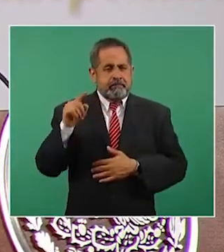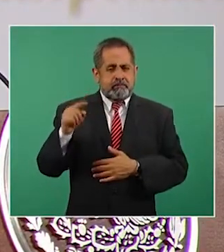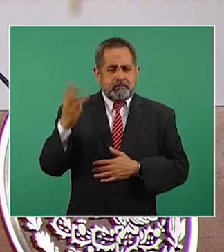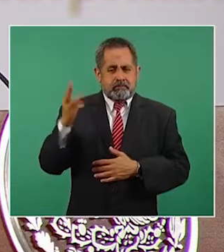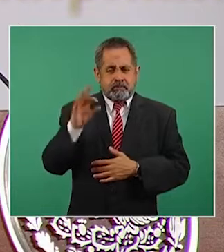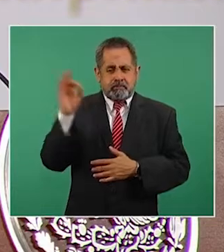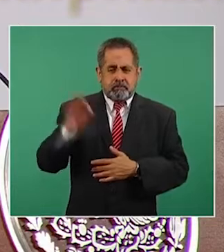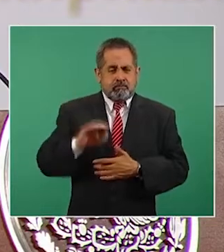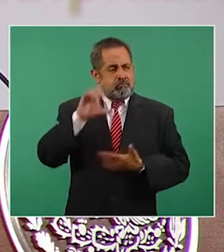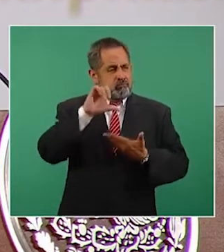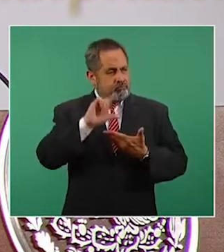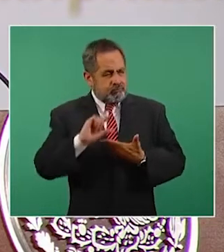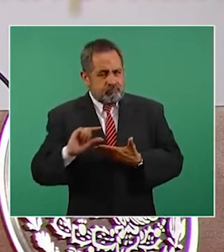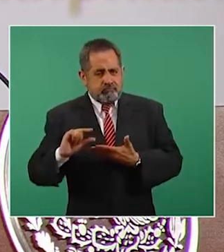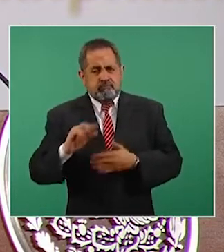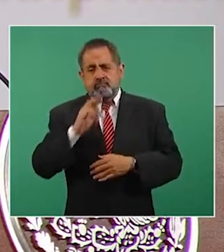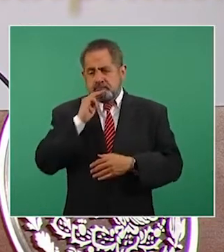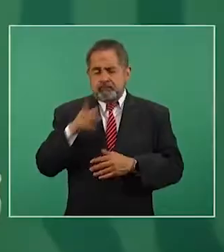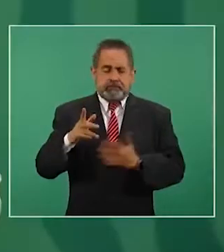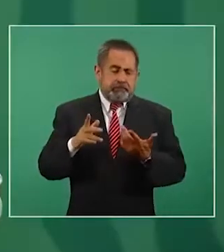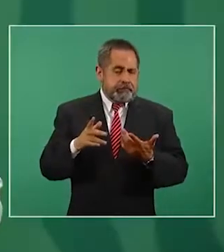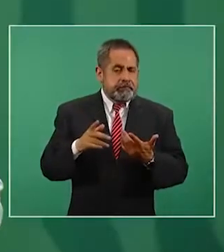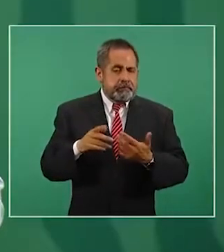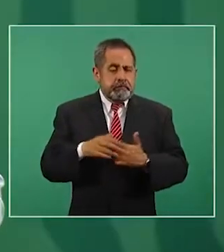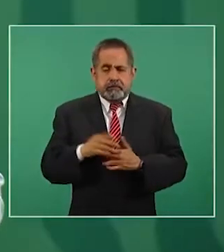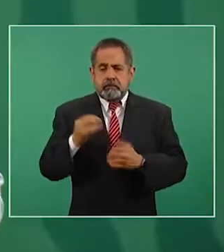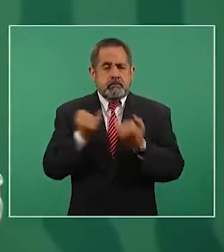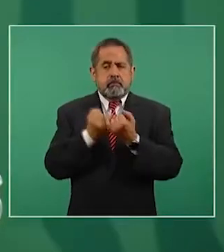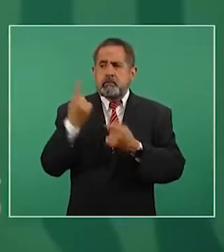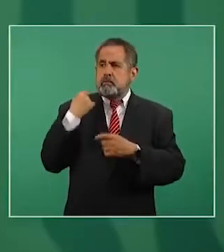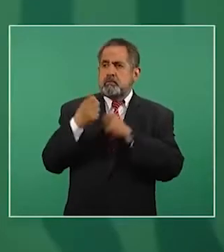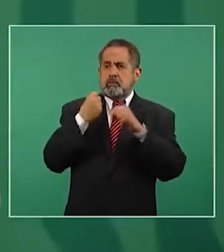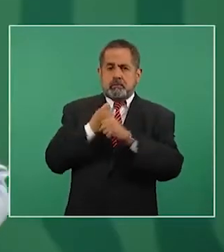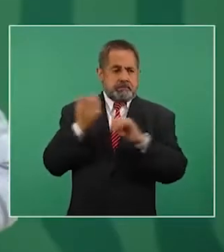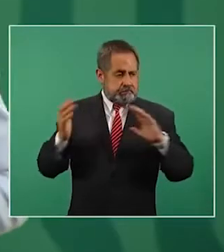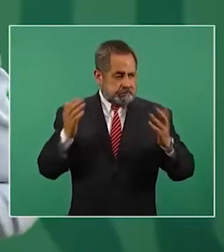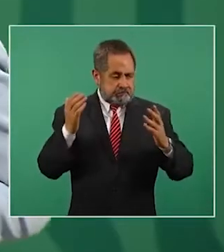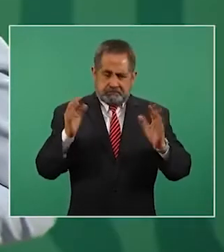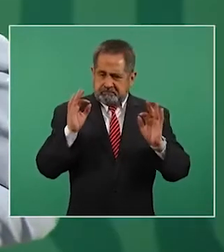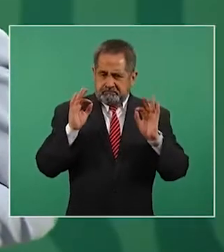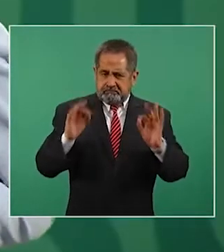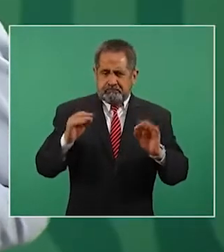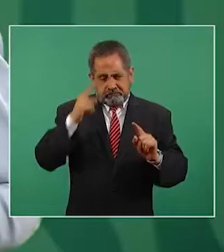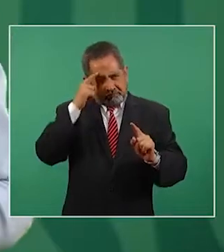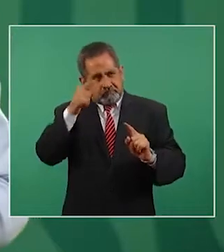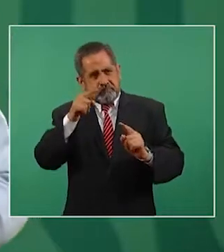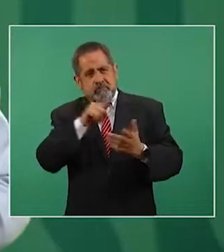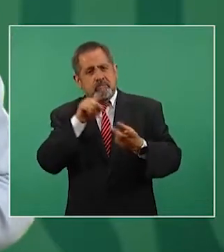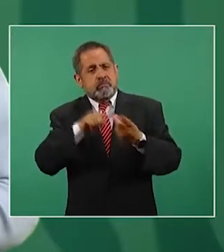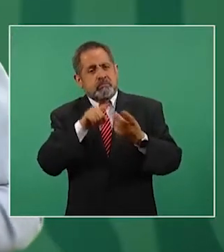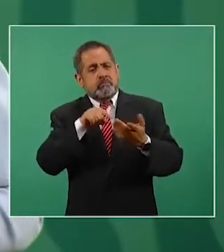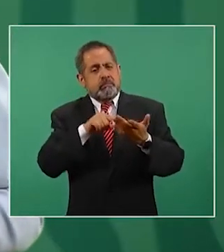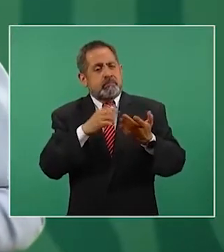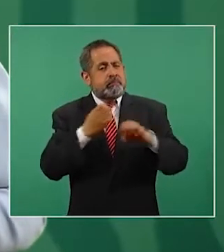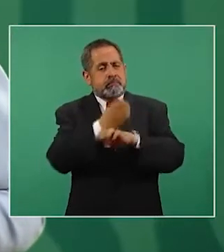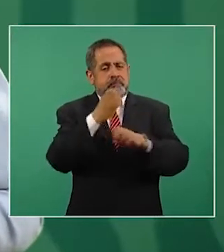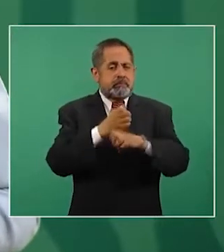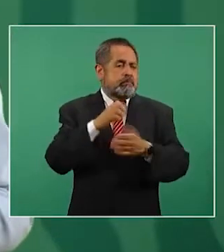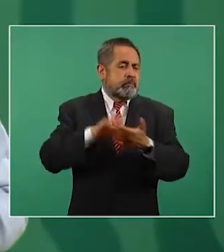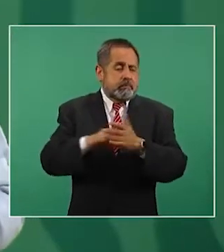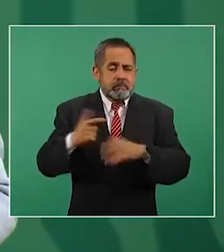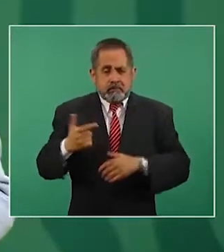por ciento respecto al mismo mes del año anterior y se concentra en algunos estados como